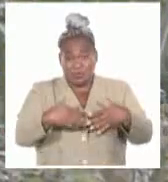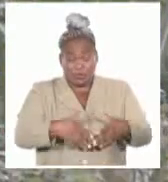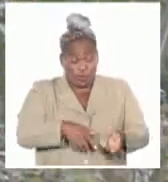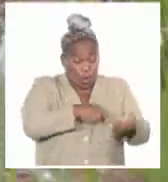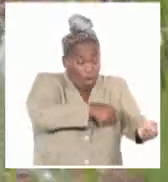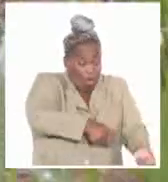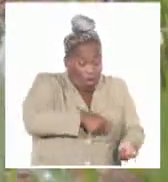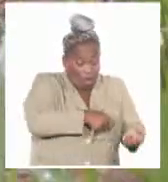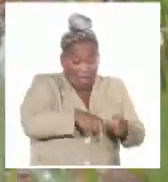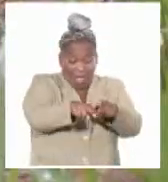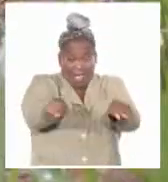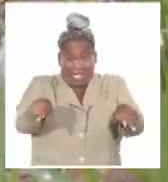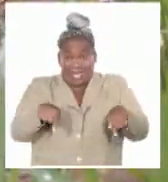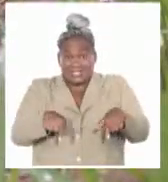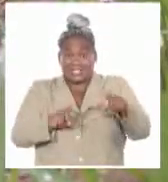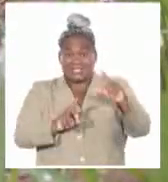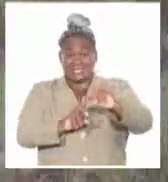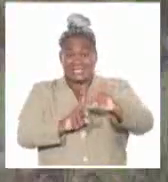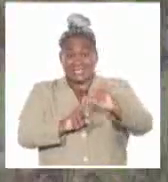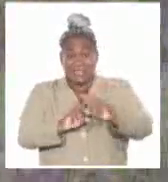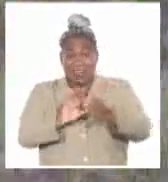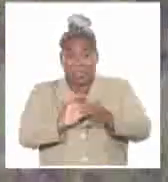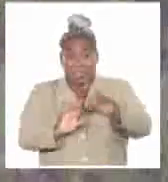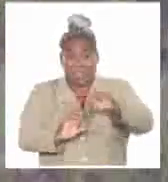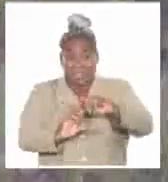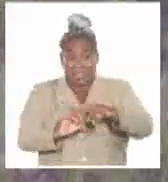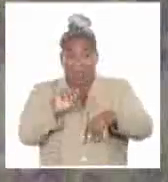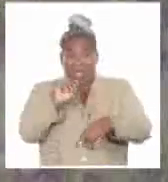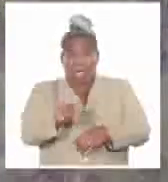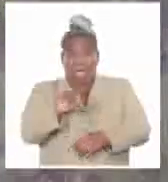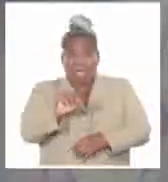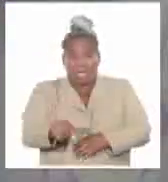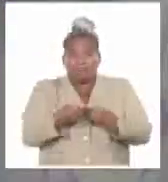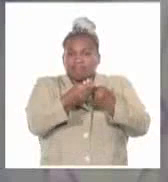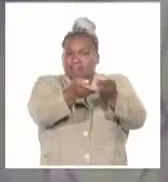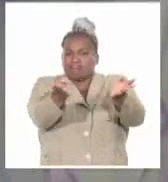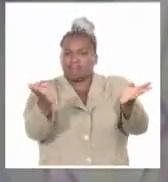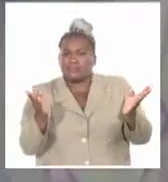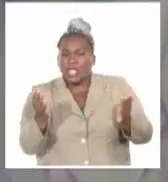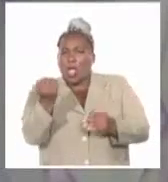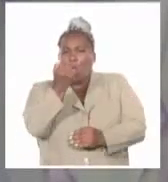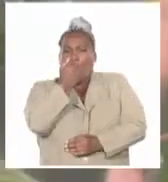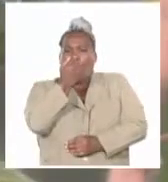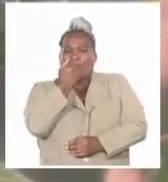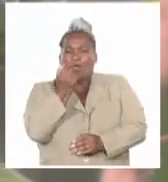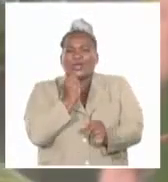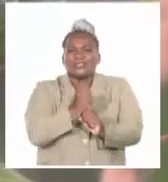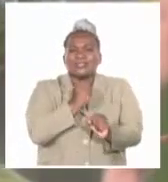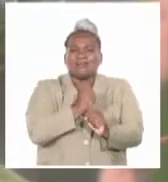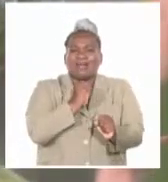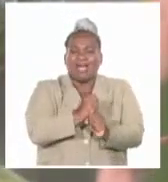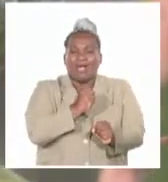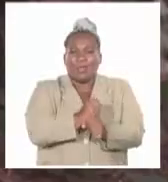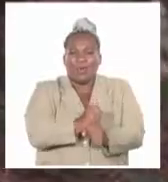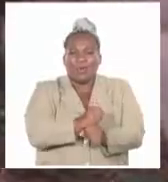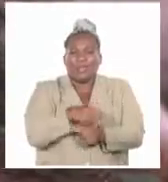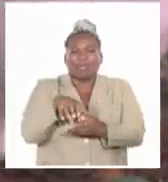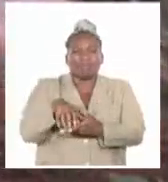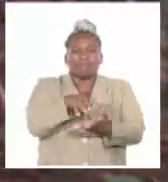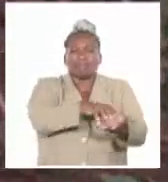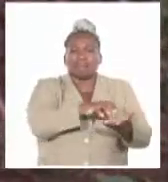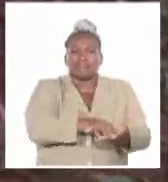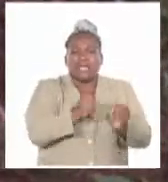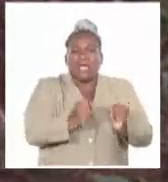de la Central de Trabajadores de Cuba en Guantánamo se destinan a comedores obreros de la dependencia, a sus instalaciones de alojamiento y la venta a